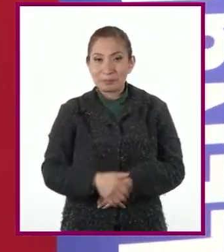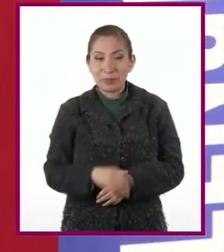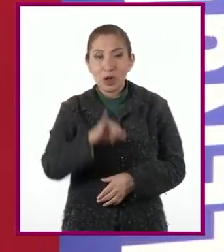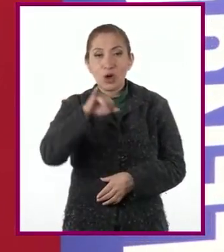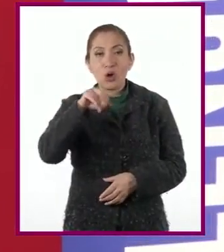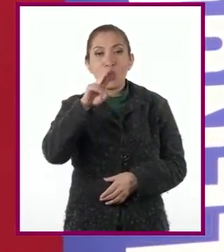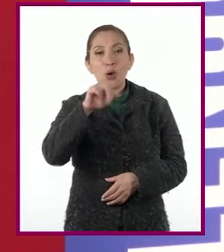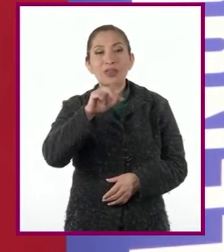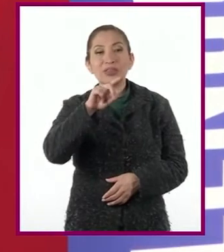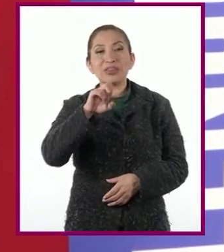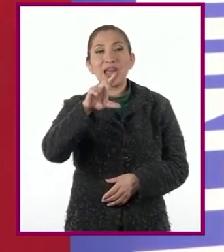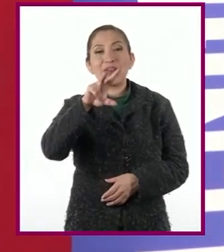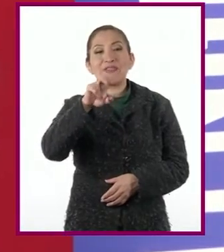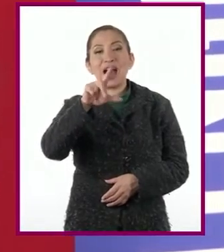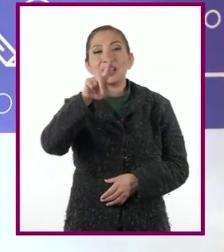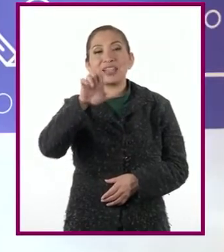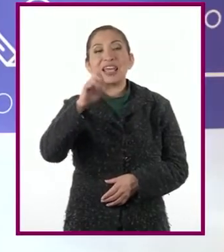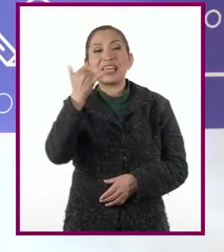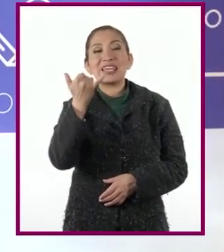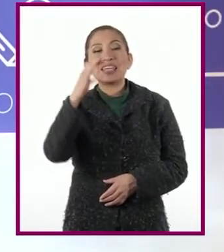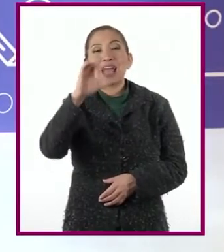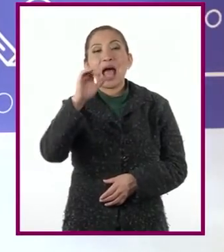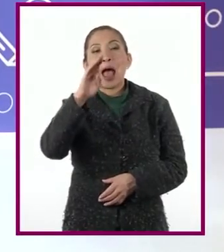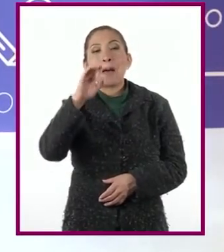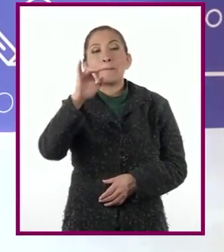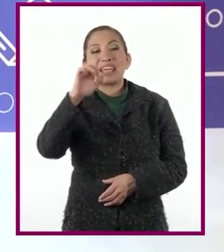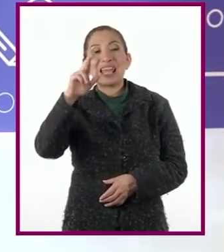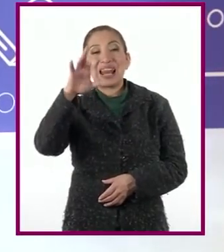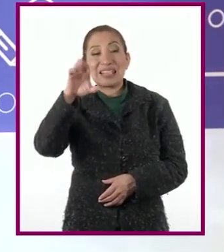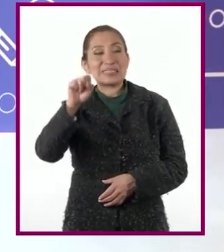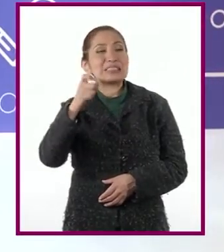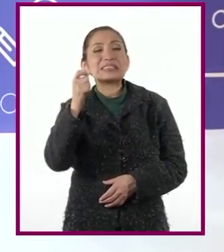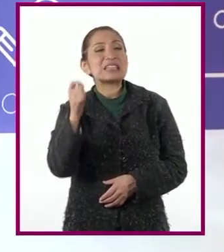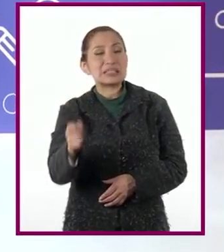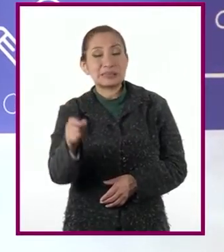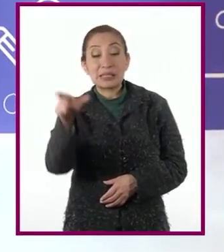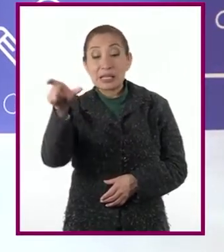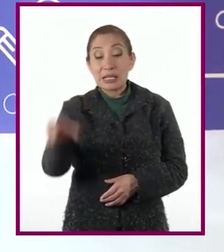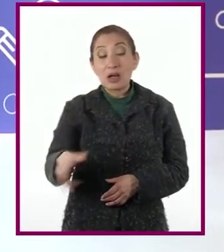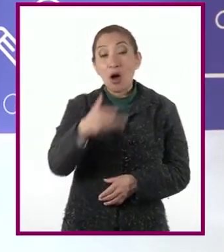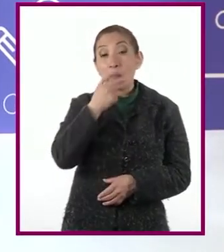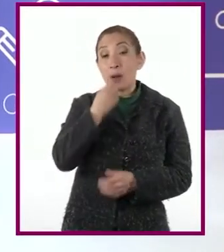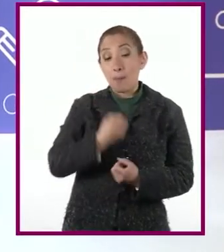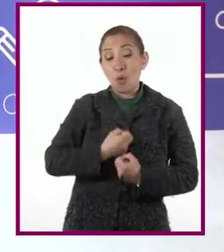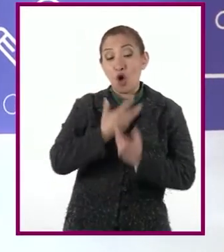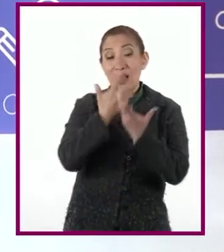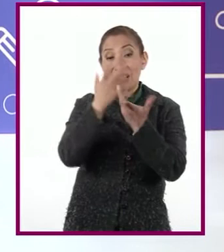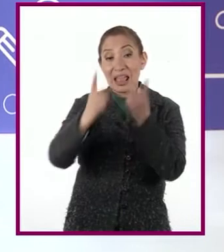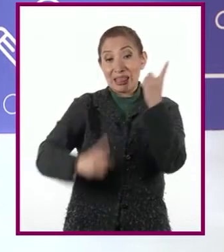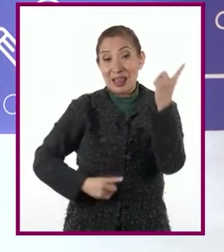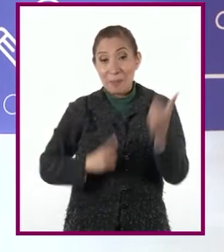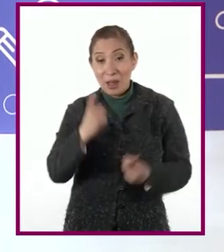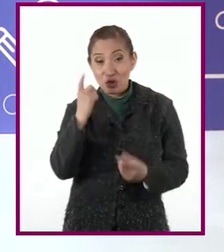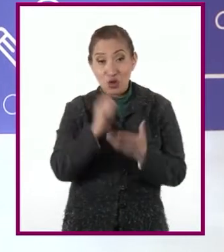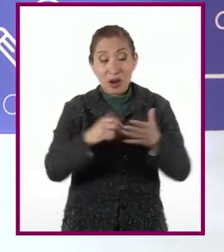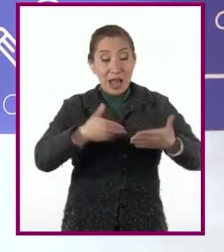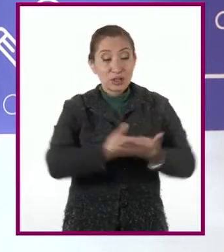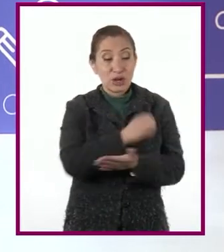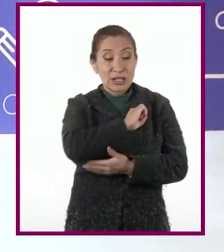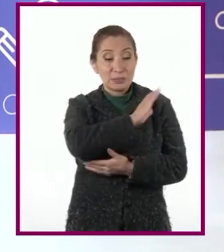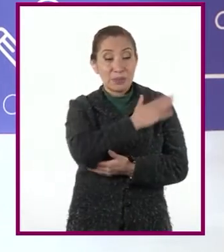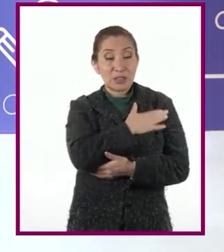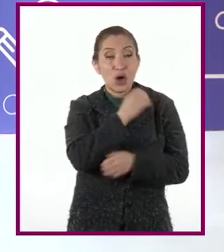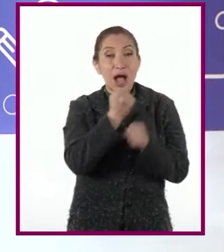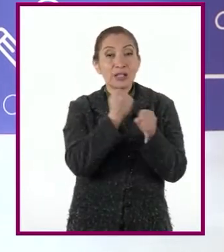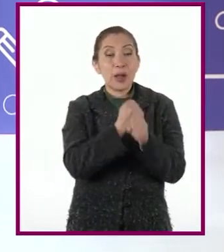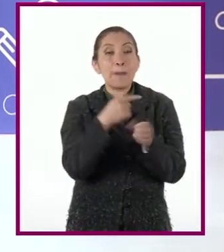Juan del Valle y Caviedes. Juan del Valle y Caviedes fue un poeta y dramaturgo que nace en España en